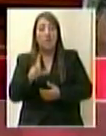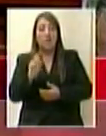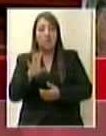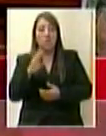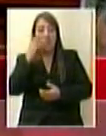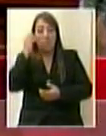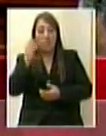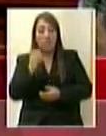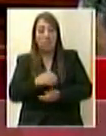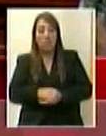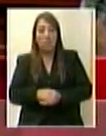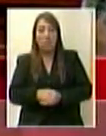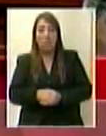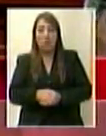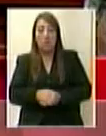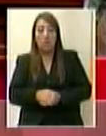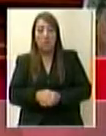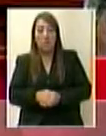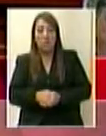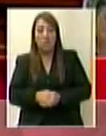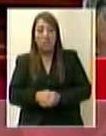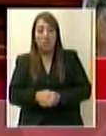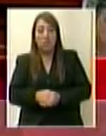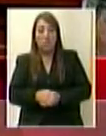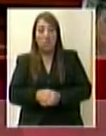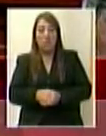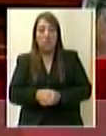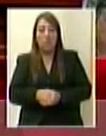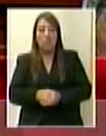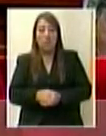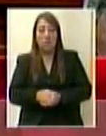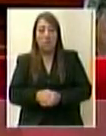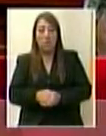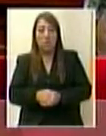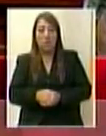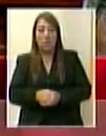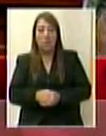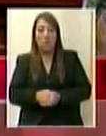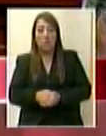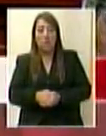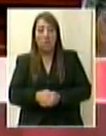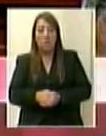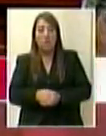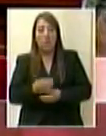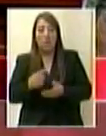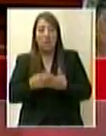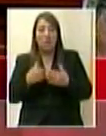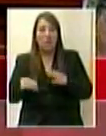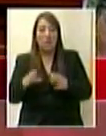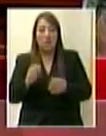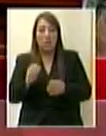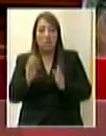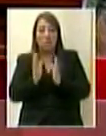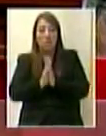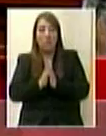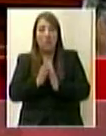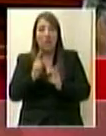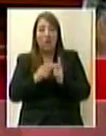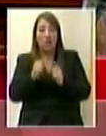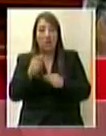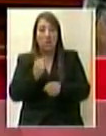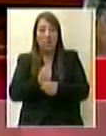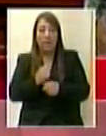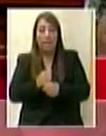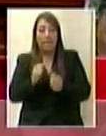su opinión respecto a la evaluación del desempeño del operador que tiene que llevar a cabo de hecho es en